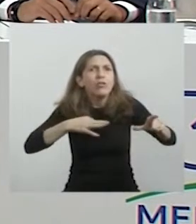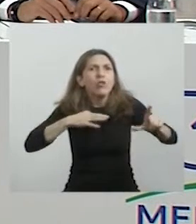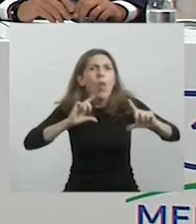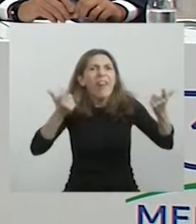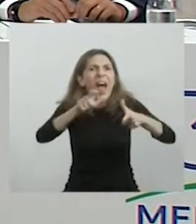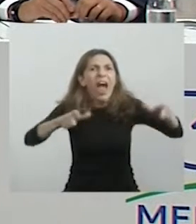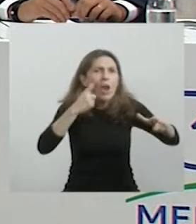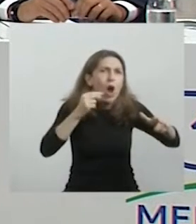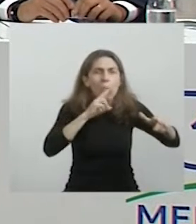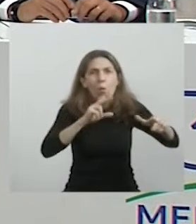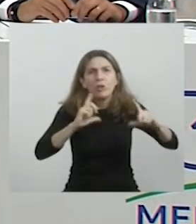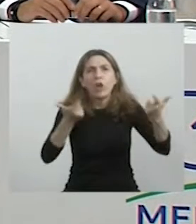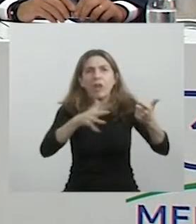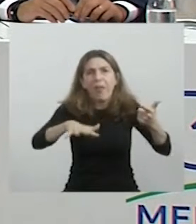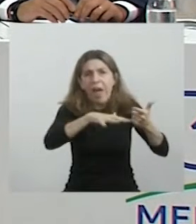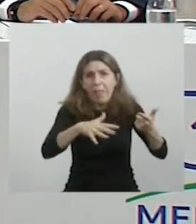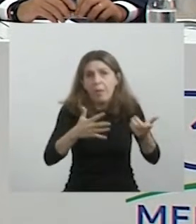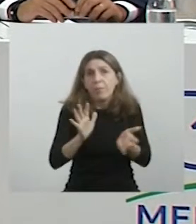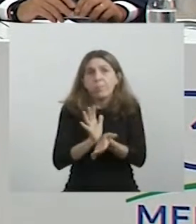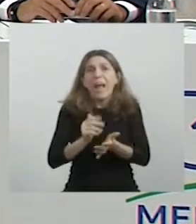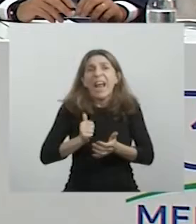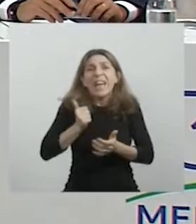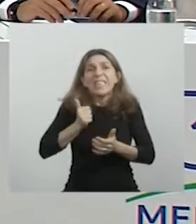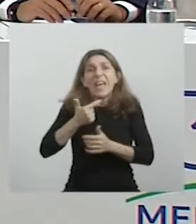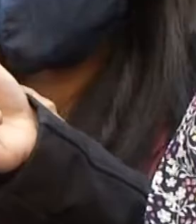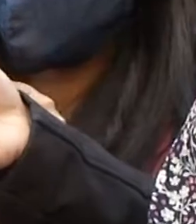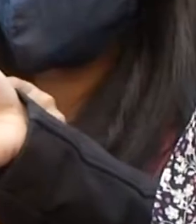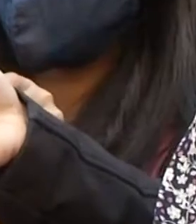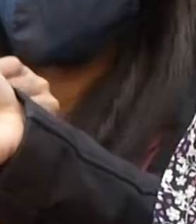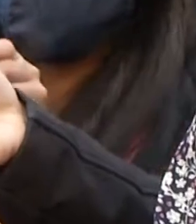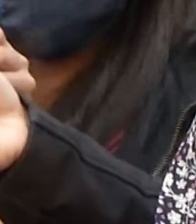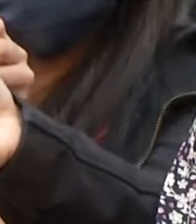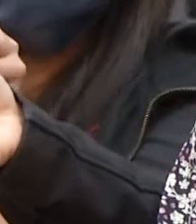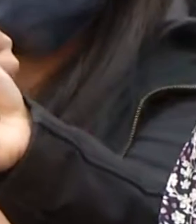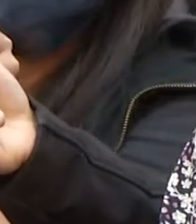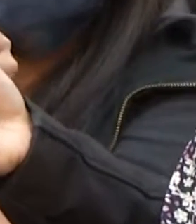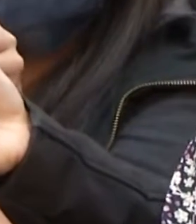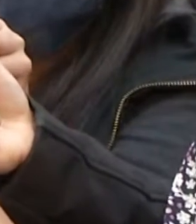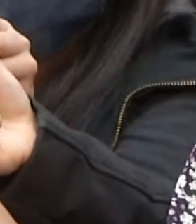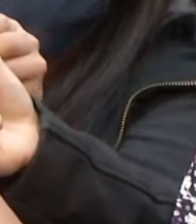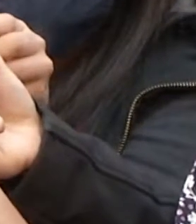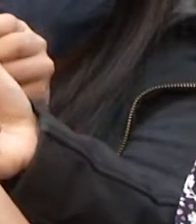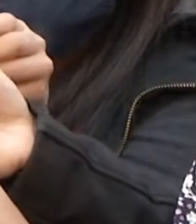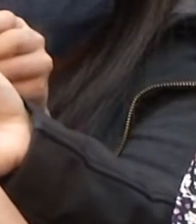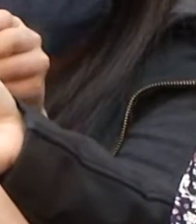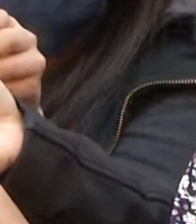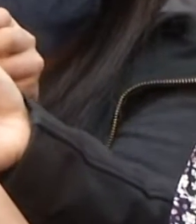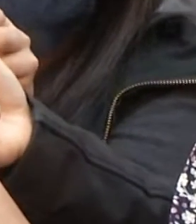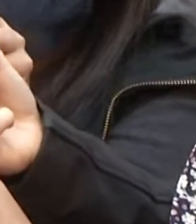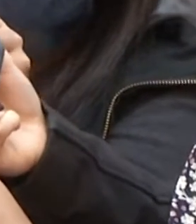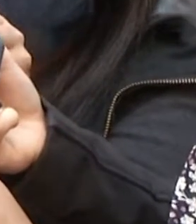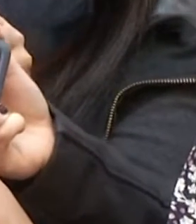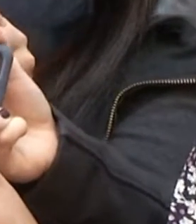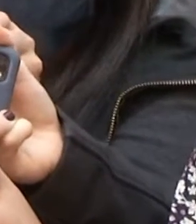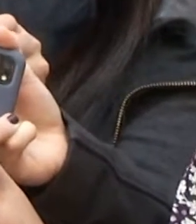piola. Que nos aflojen un poco la piola, que se flexibilice el Mercosur, que podamos avanzar